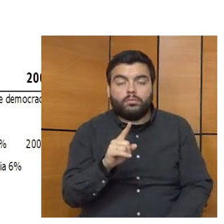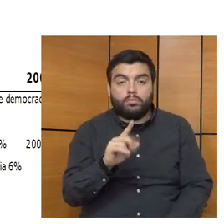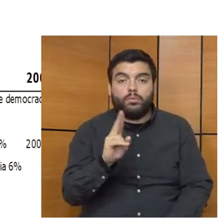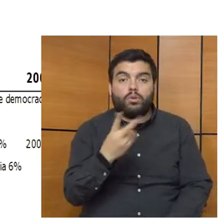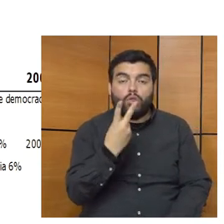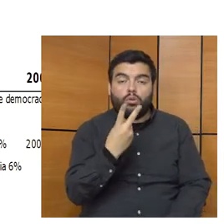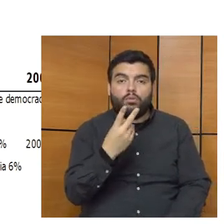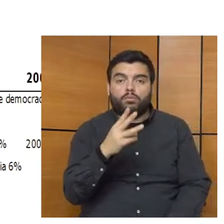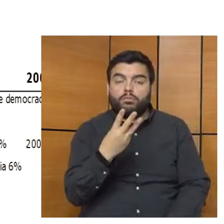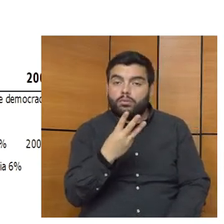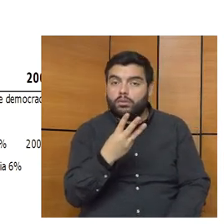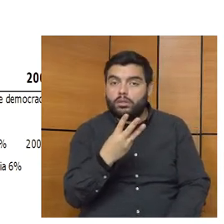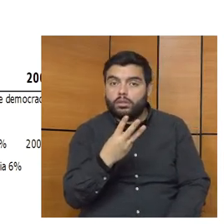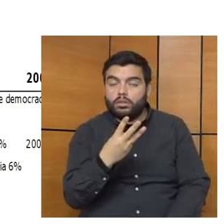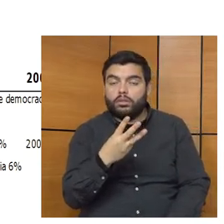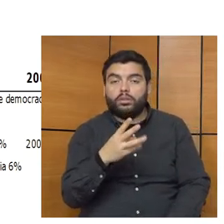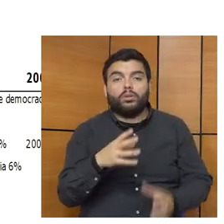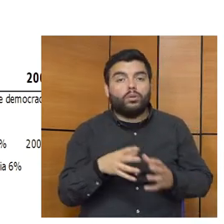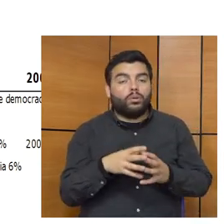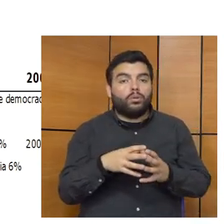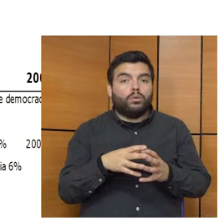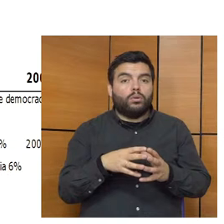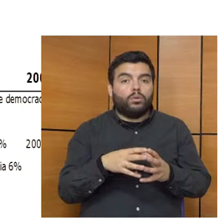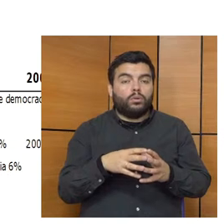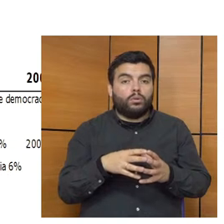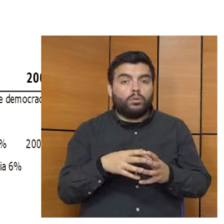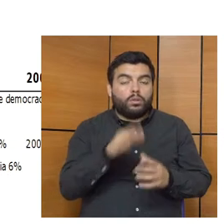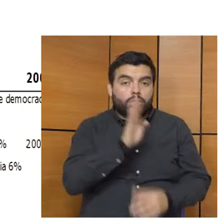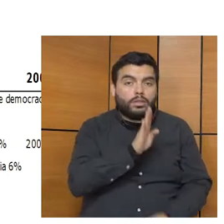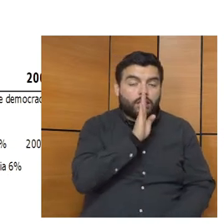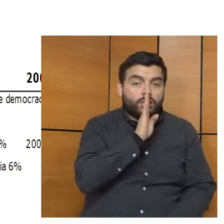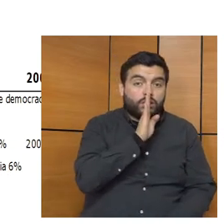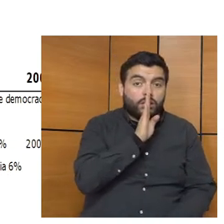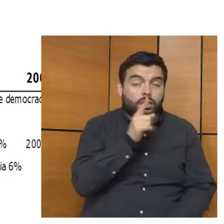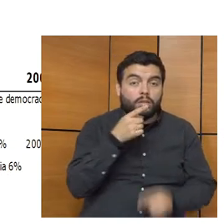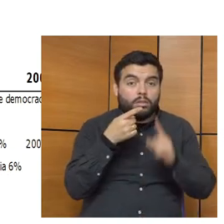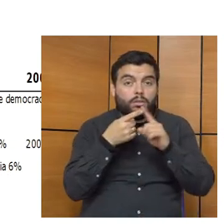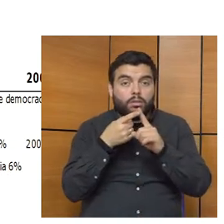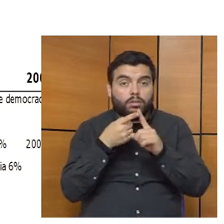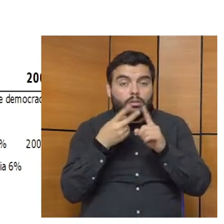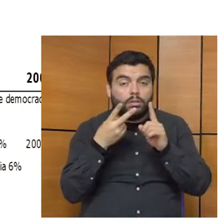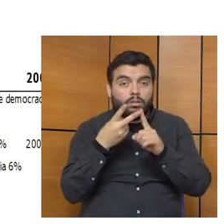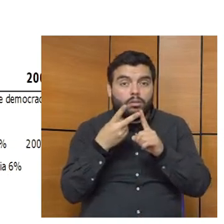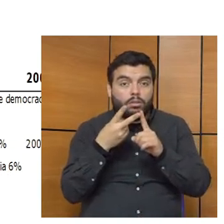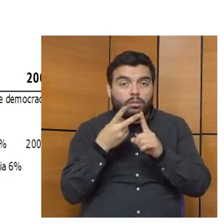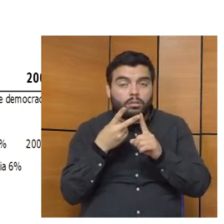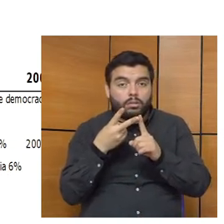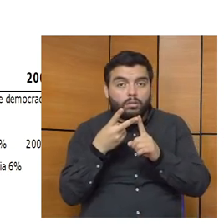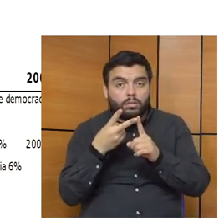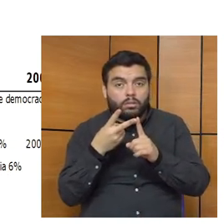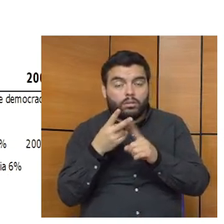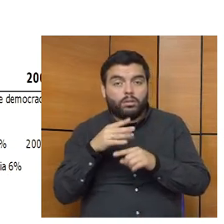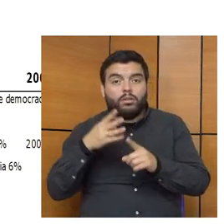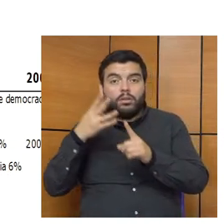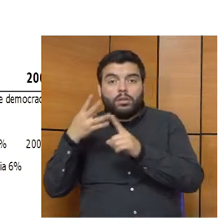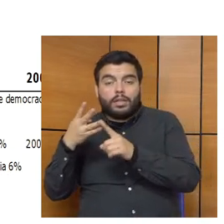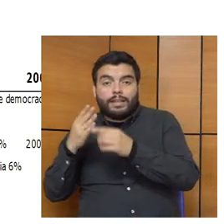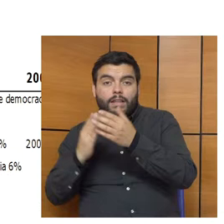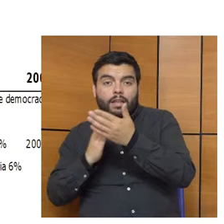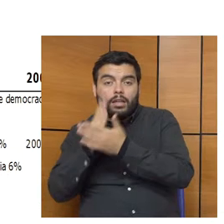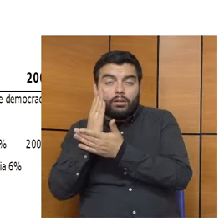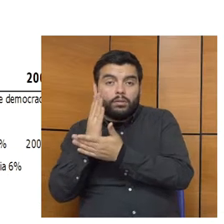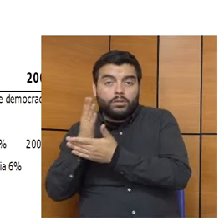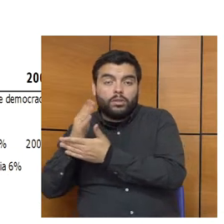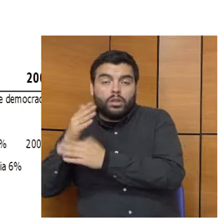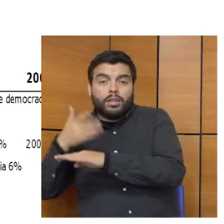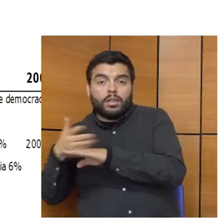grupos, sino tres. Nosotros tenemos una generación silenciosa, un baby boomer temprano y un baby boomer tardío. O